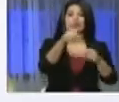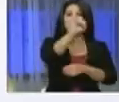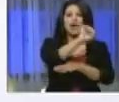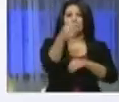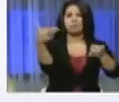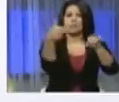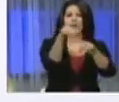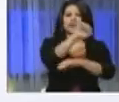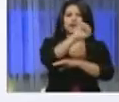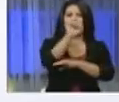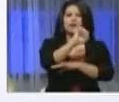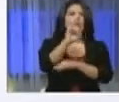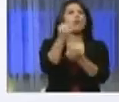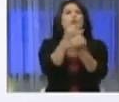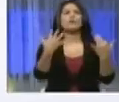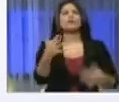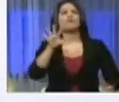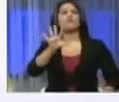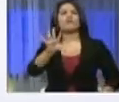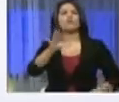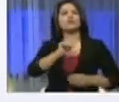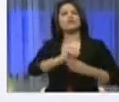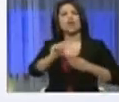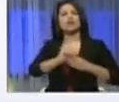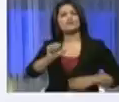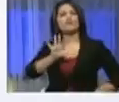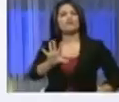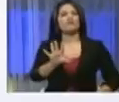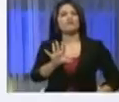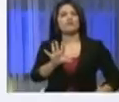5 bolívares, 5 bolívares.